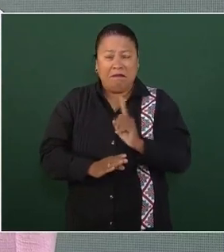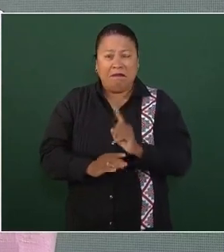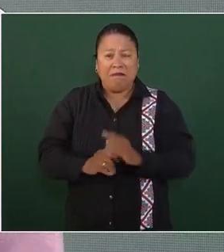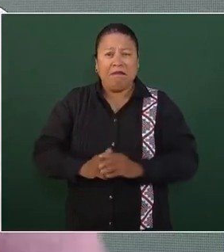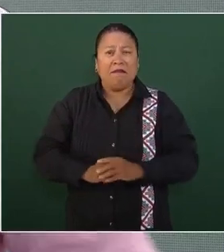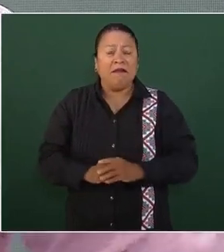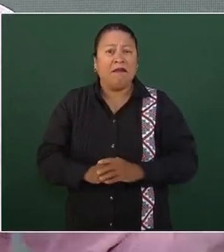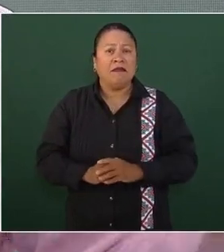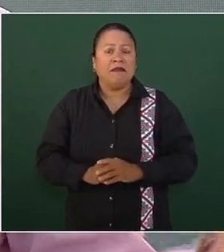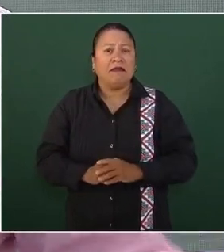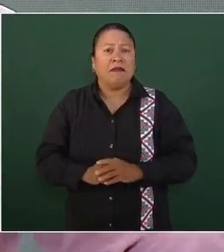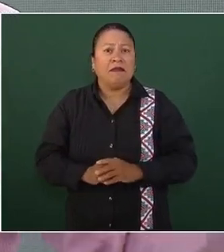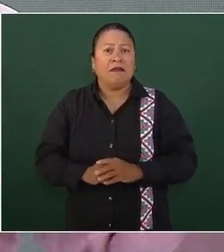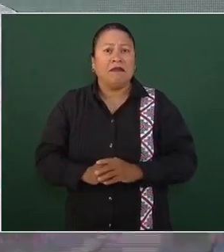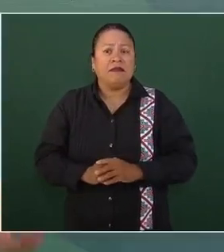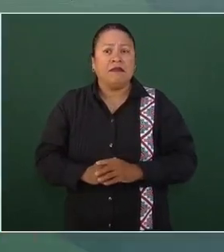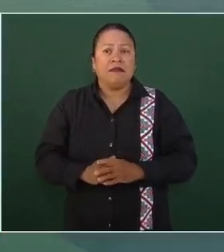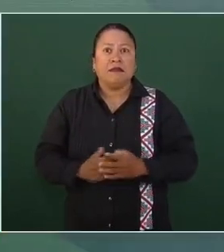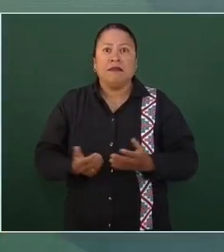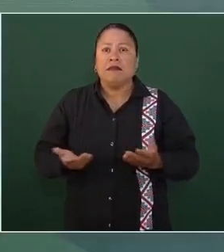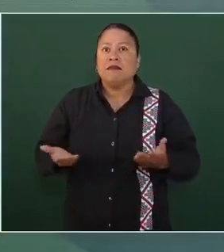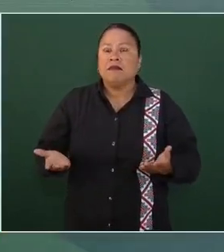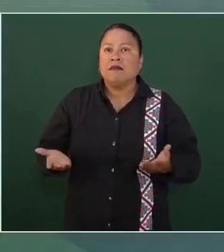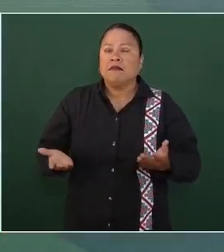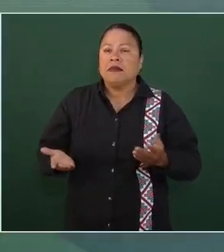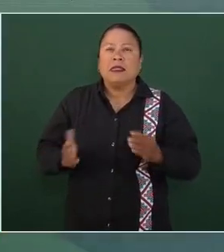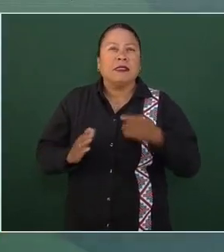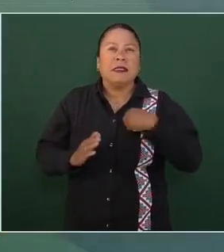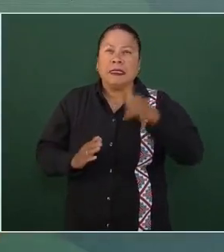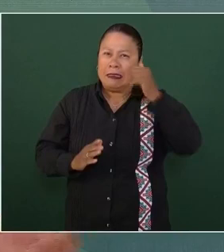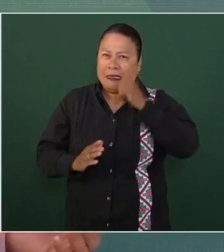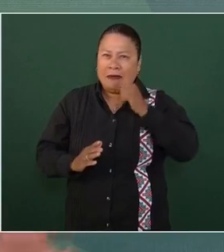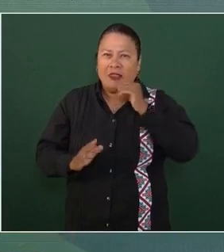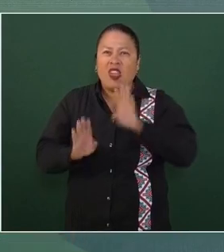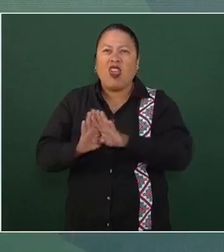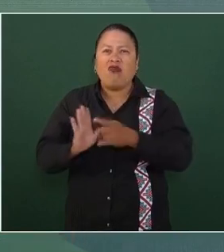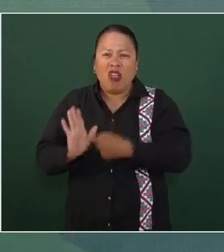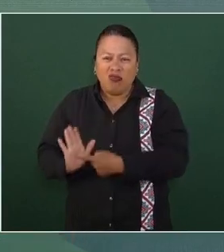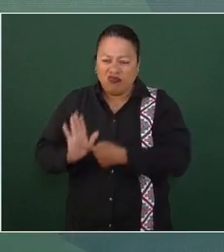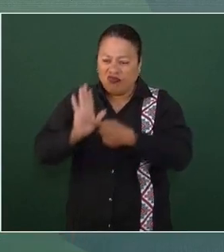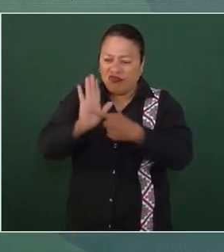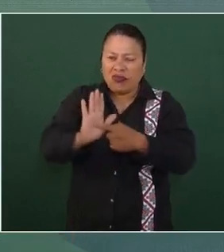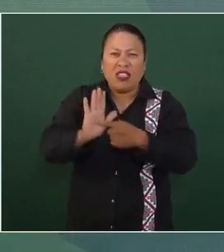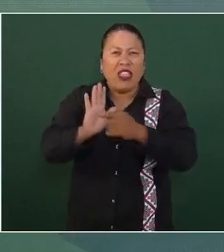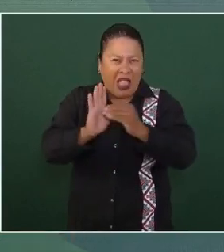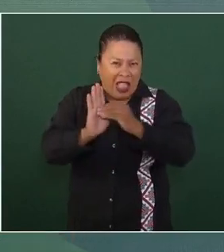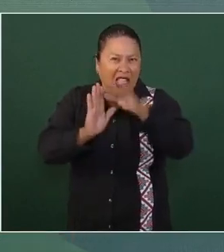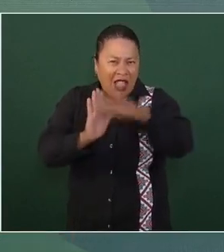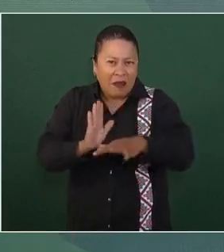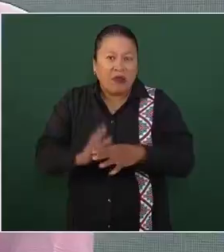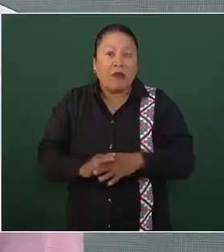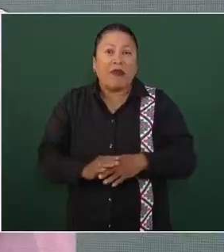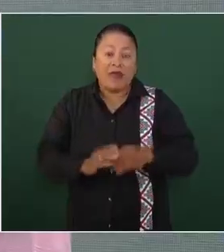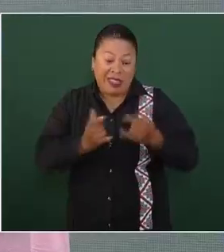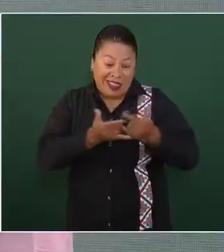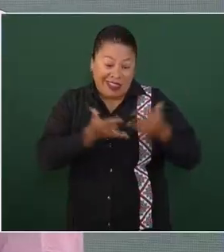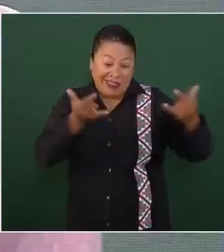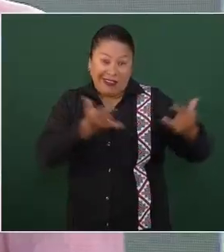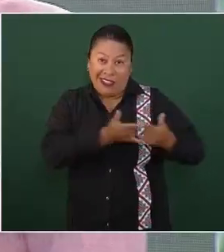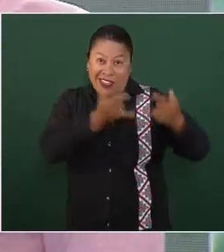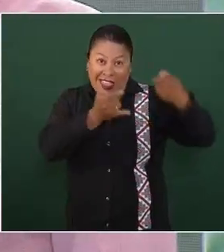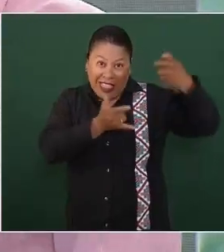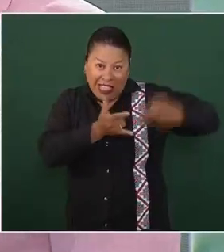siempre pongo de ejemplo porque la historia es la maestra de la vida